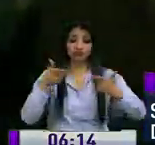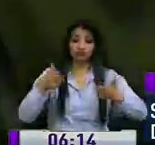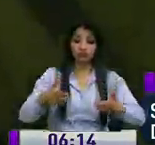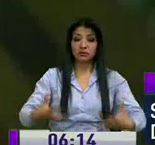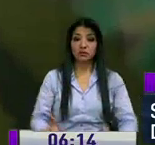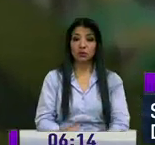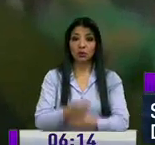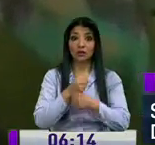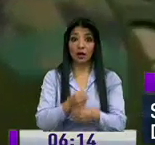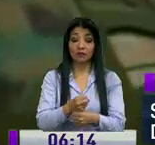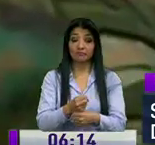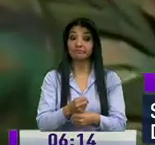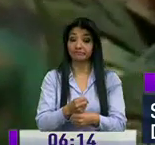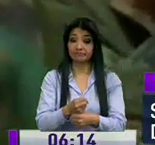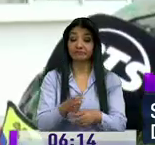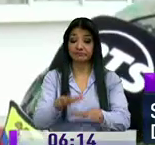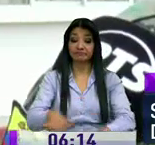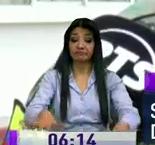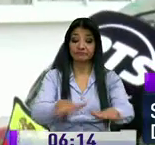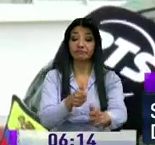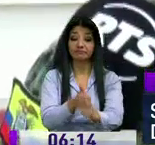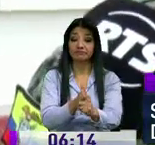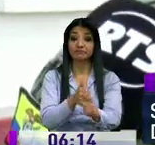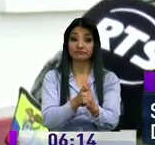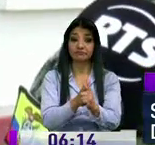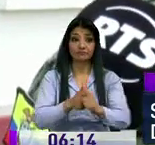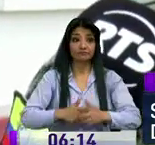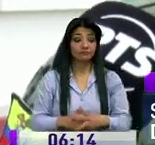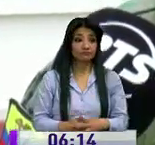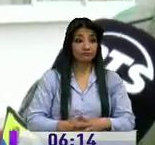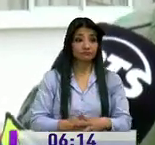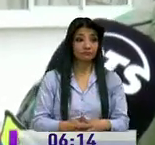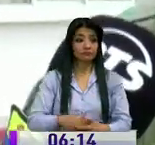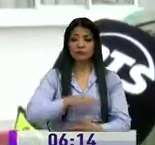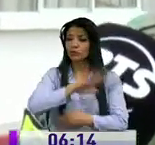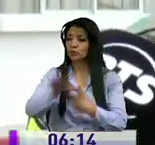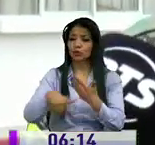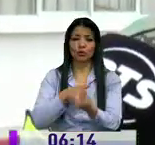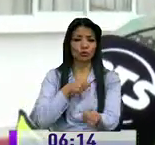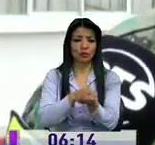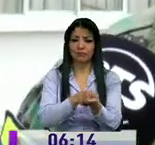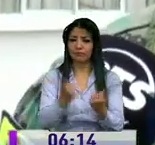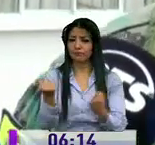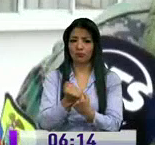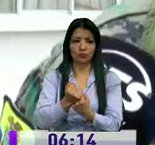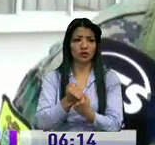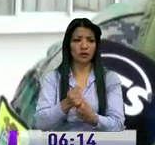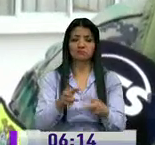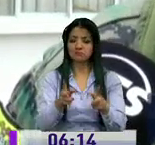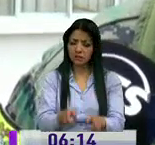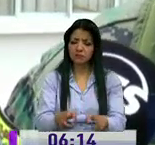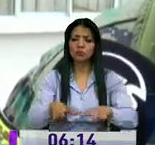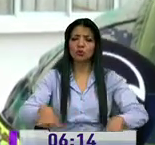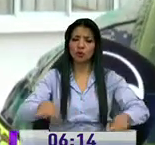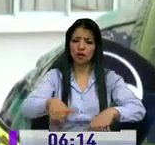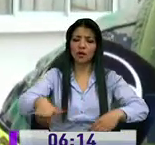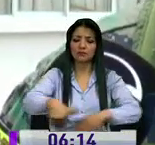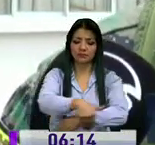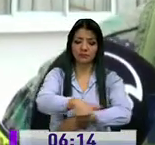vista de la proximidad territorial. En todo momento somos actores dentro de un escenario que de una u otra